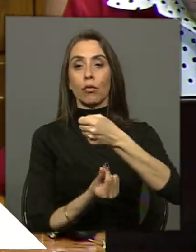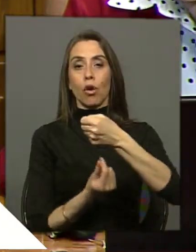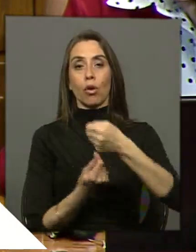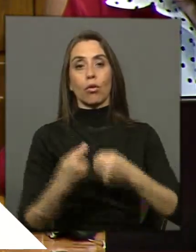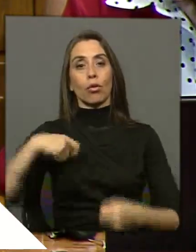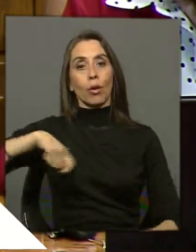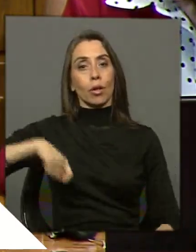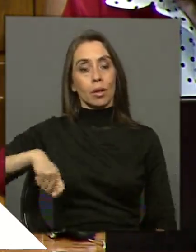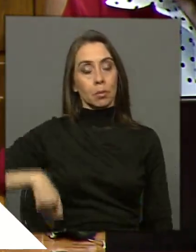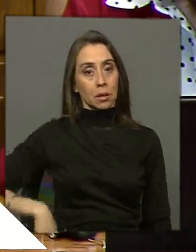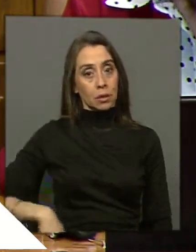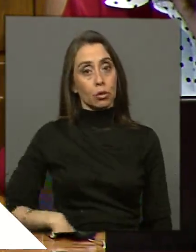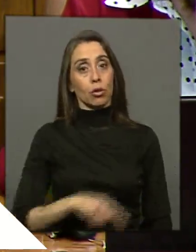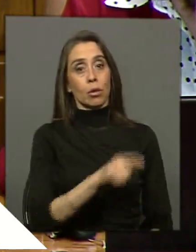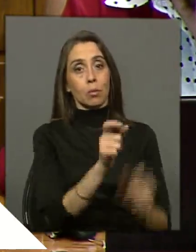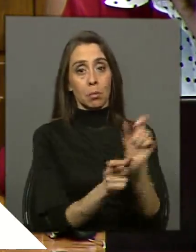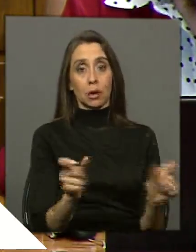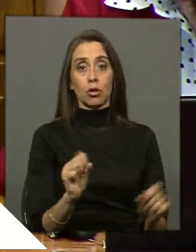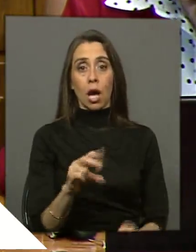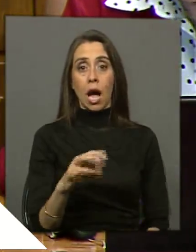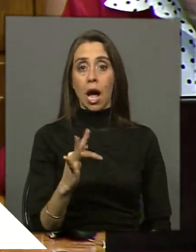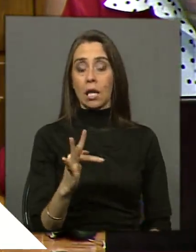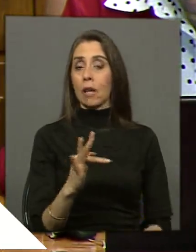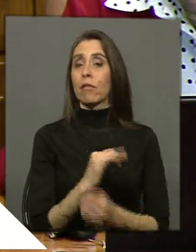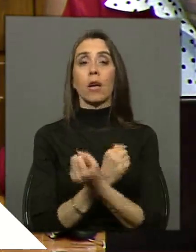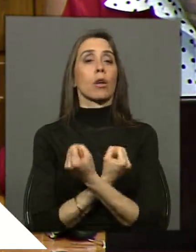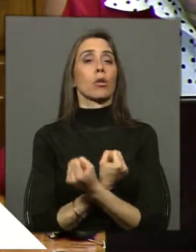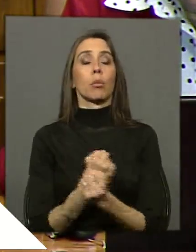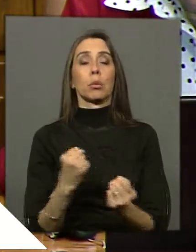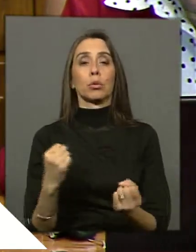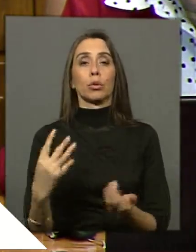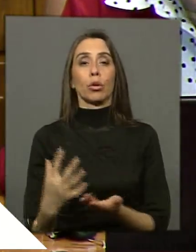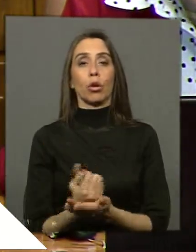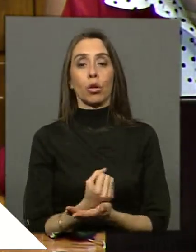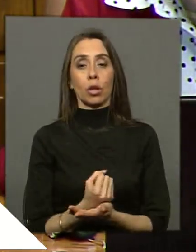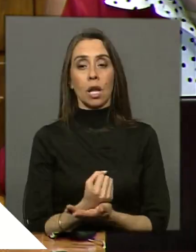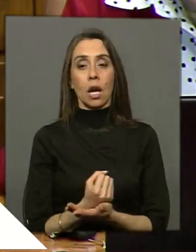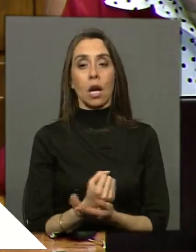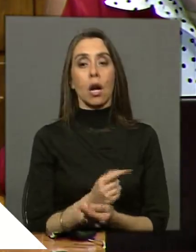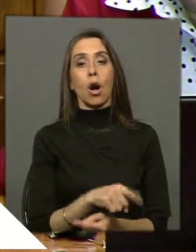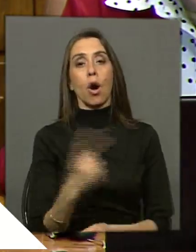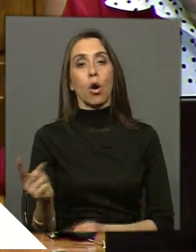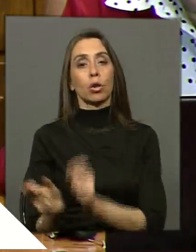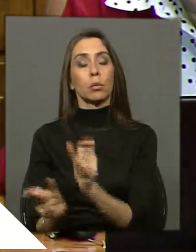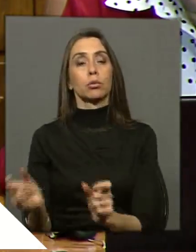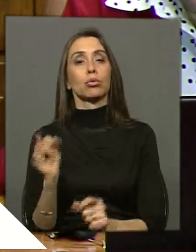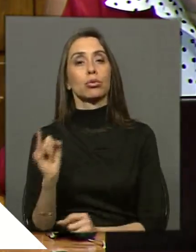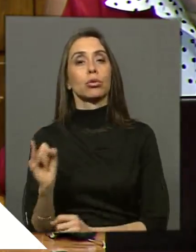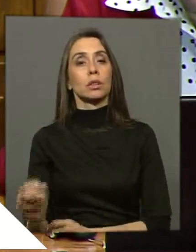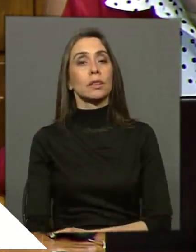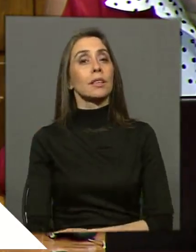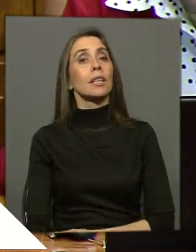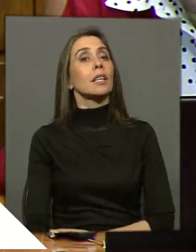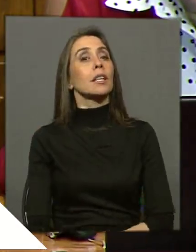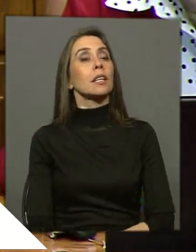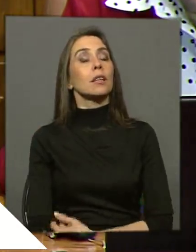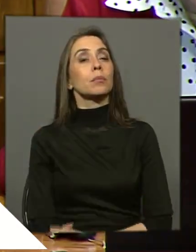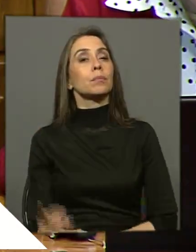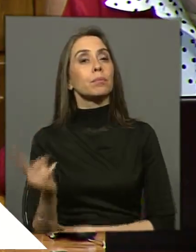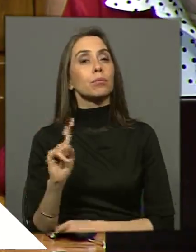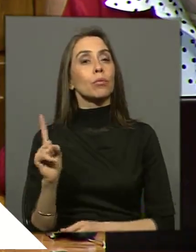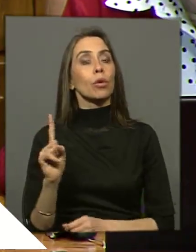Ellos no han podido lograr el efecto que en este caso tienen aquellos que no están sujetos